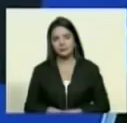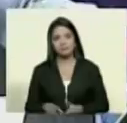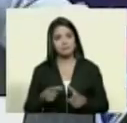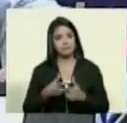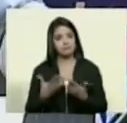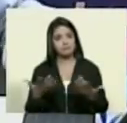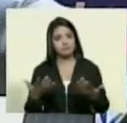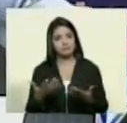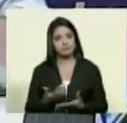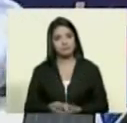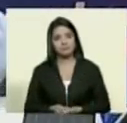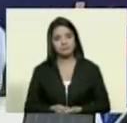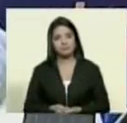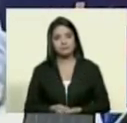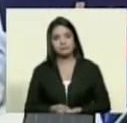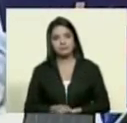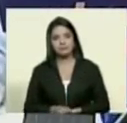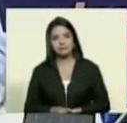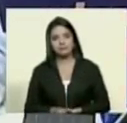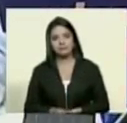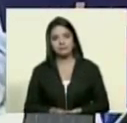Entonces,